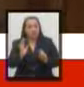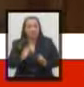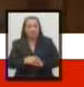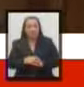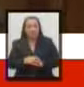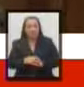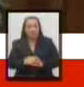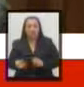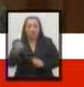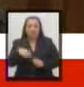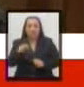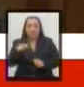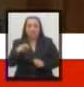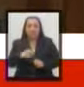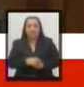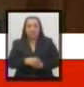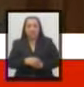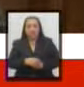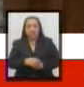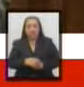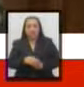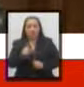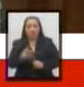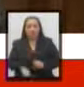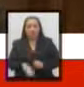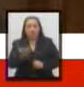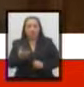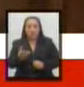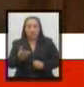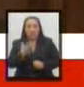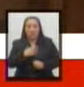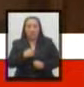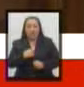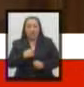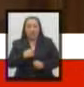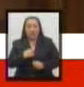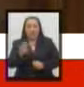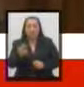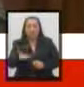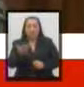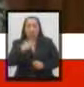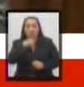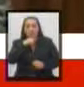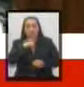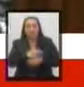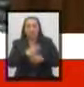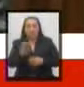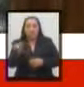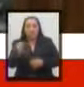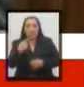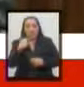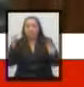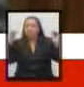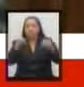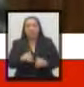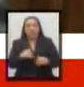Se viene necesariamente un aumento en la edad de pensión de la mujer. O sea, los sistemas de pensiones están quebrados